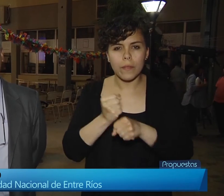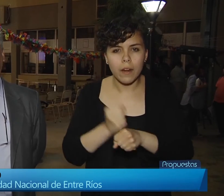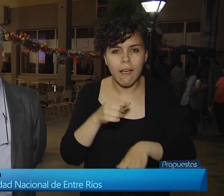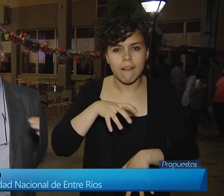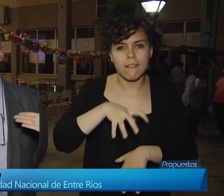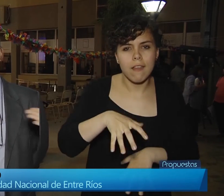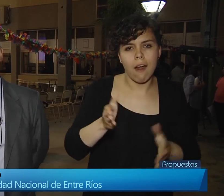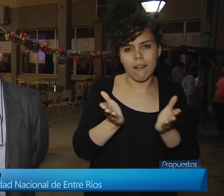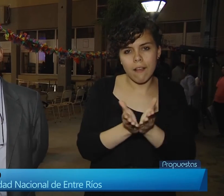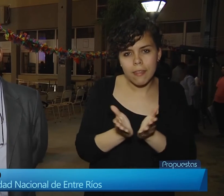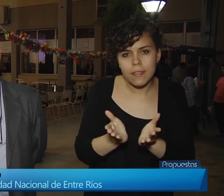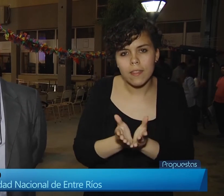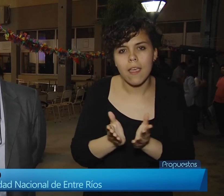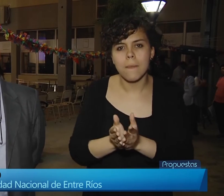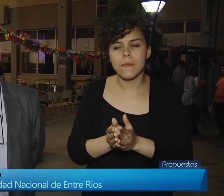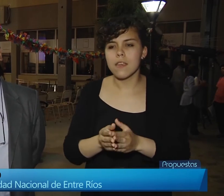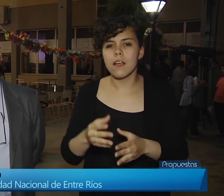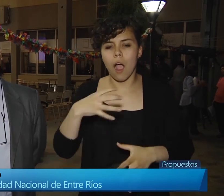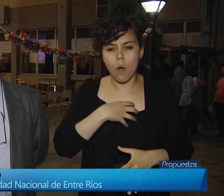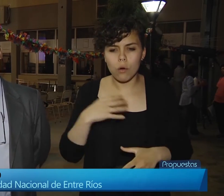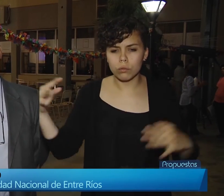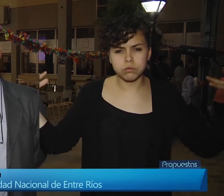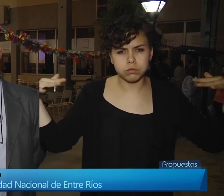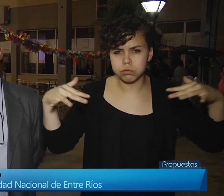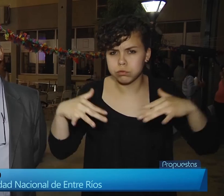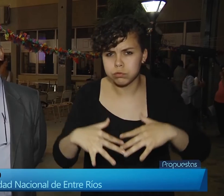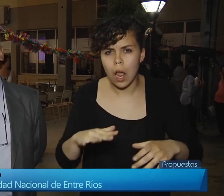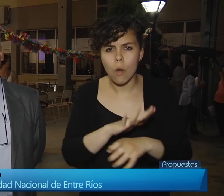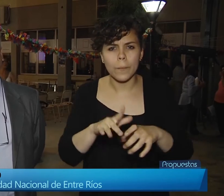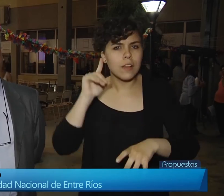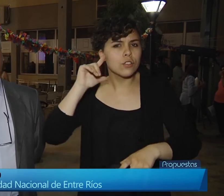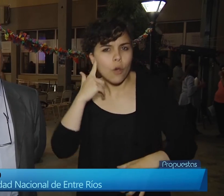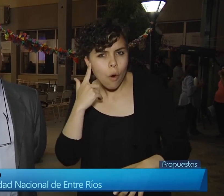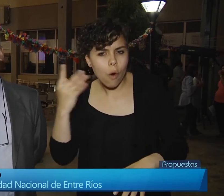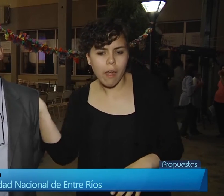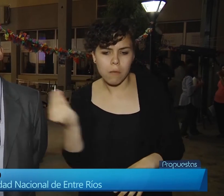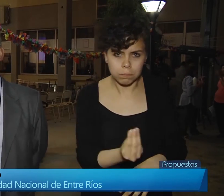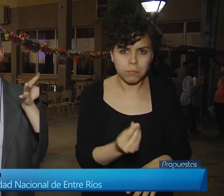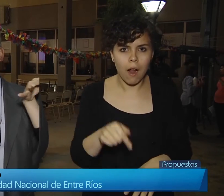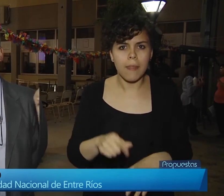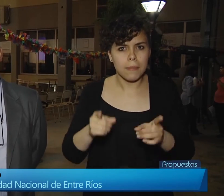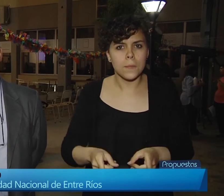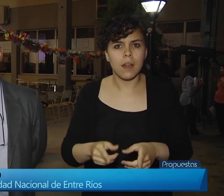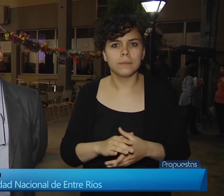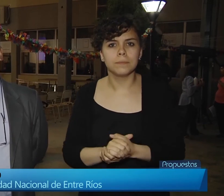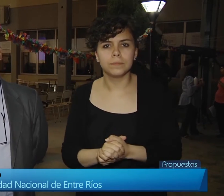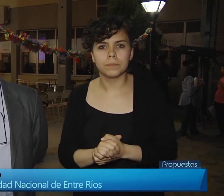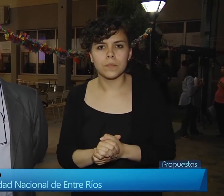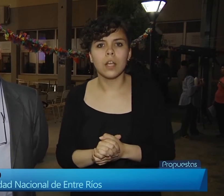adelante, en tanto en el área académica, con sus nuevas propuestas, cantidad de alumnos, la comunidad sorda que acá nos